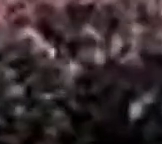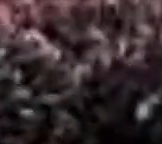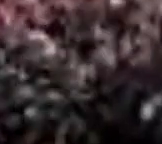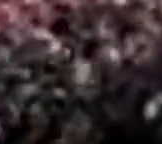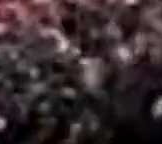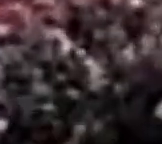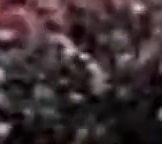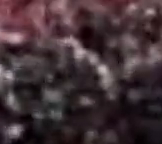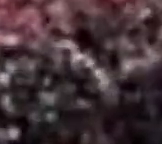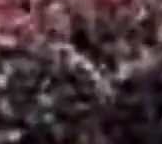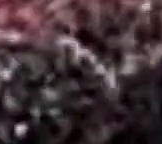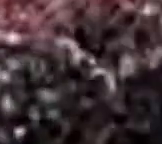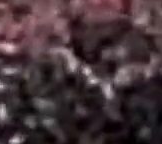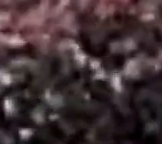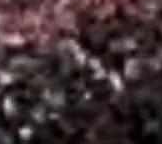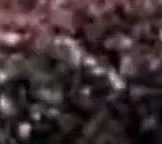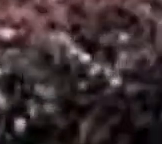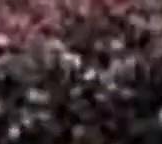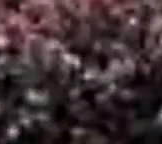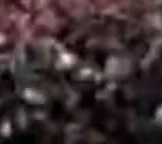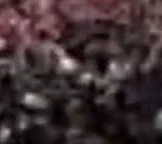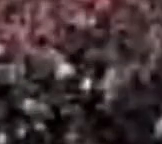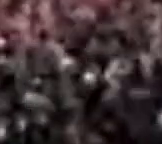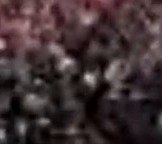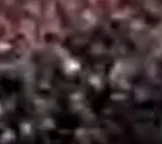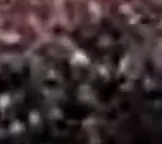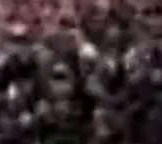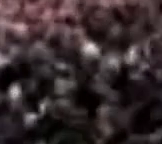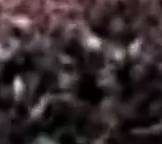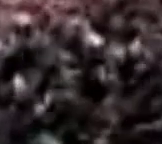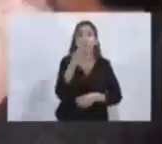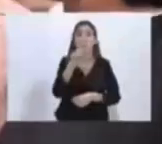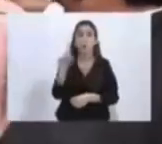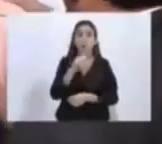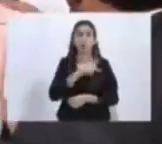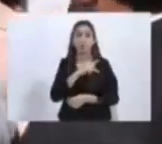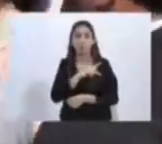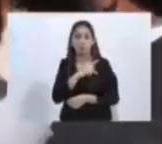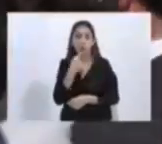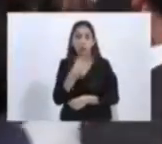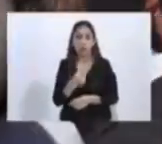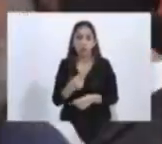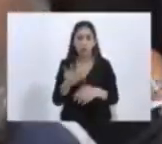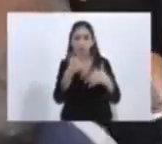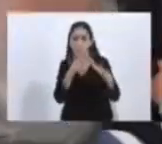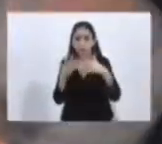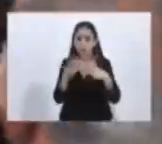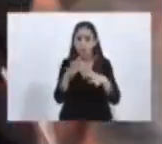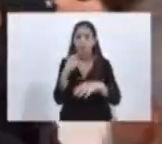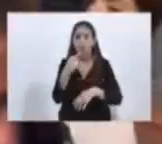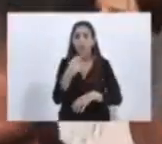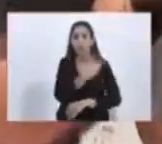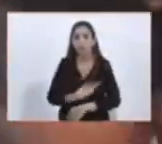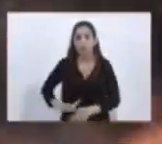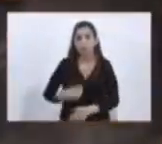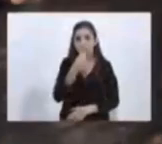Benítez, que hasta las horas de la noche de ayer prácticamente ya tenía los días contados. Habla, se